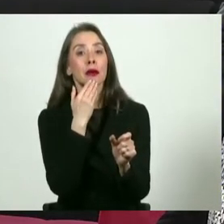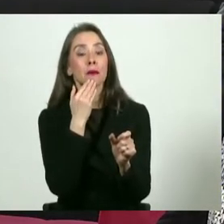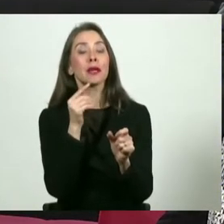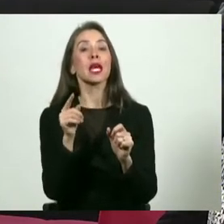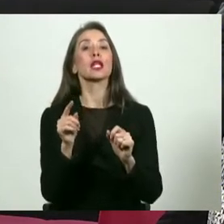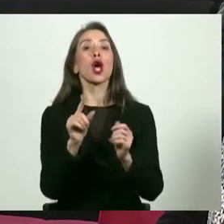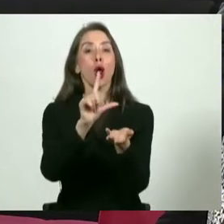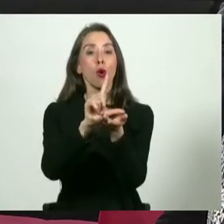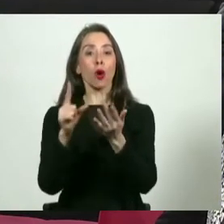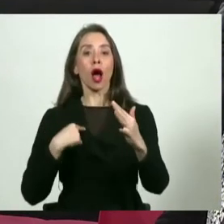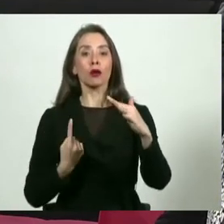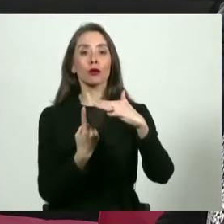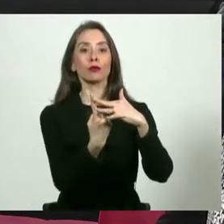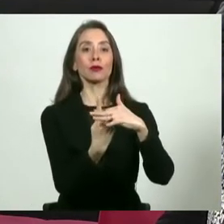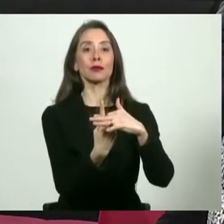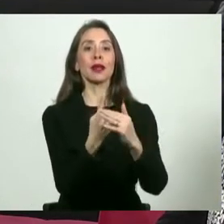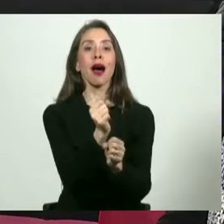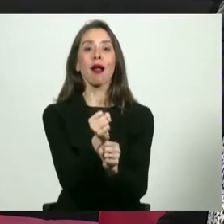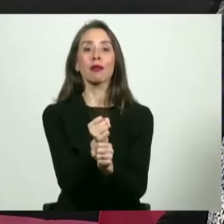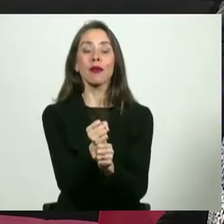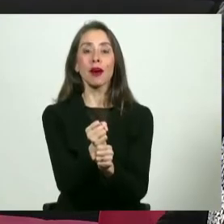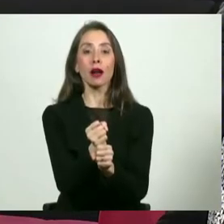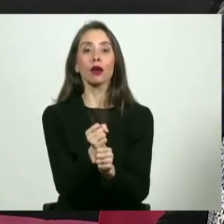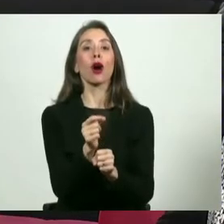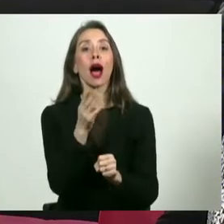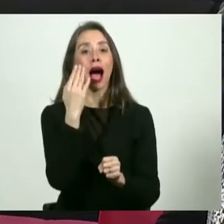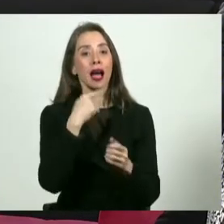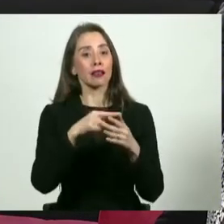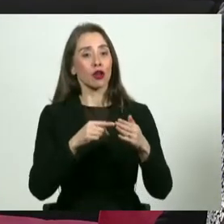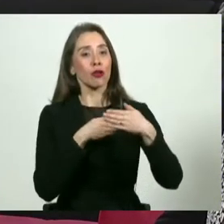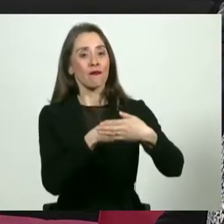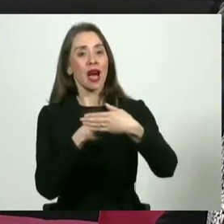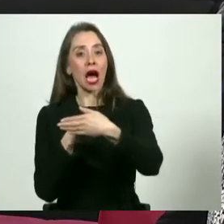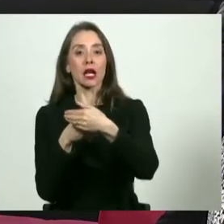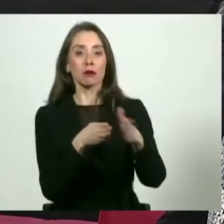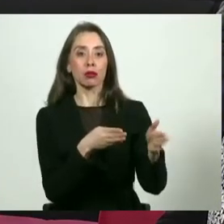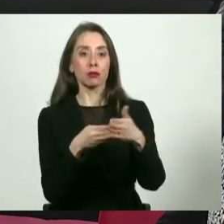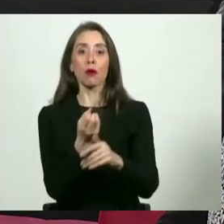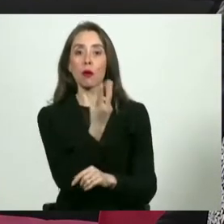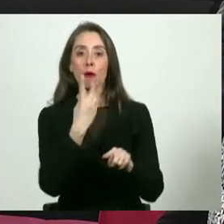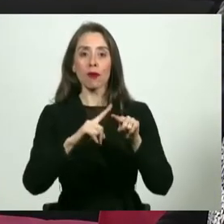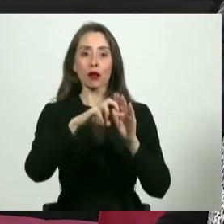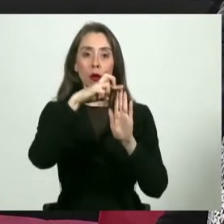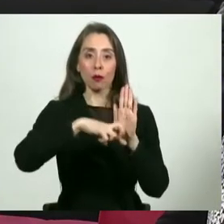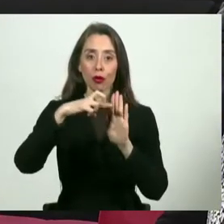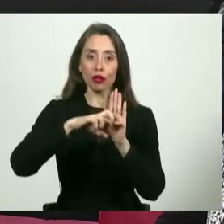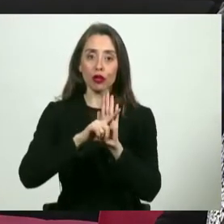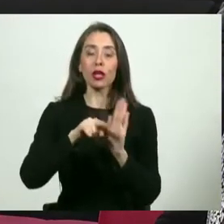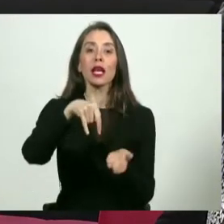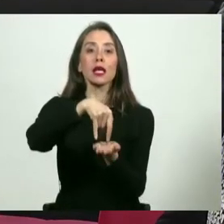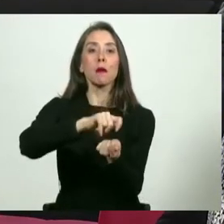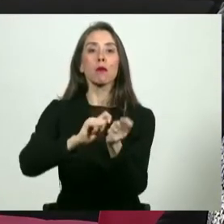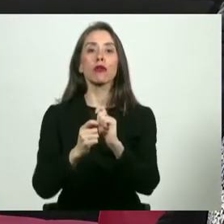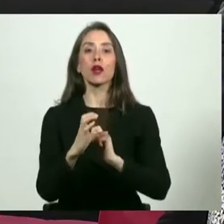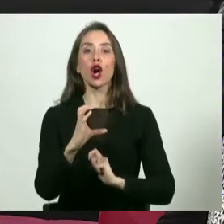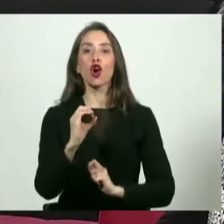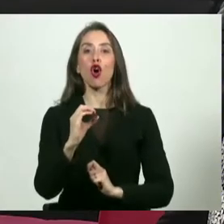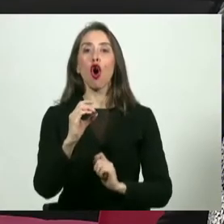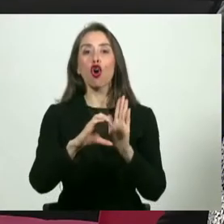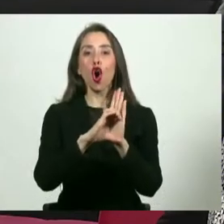donde ellos se integran a la vida del trabajo. Y estamos eliminando un conjunto de barreras. Hemos tenido varios proyectos, por ejemplo, para modificar el Código Orgánico de Tribunales, donde hay